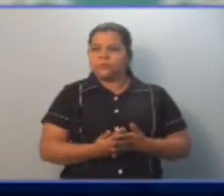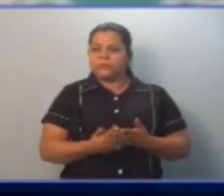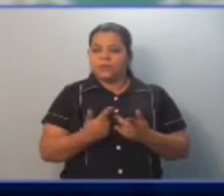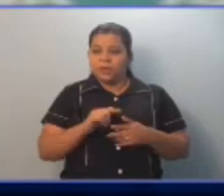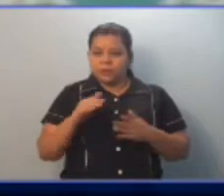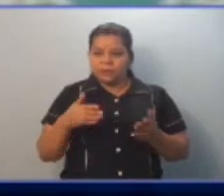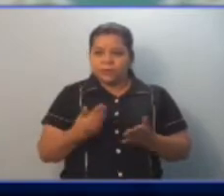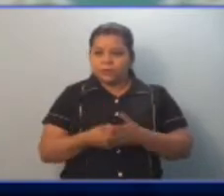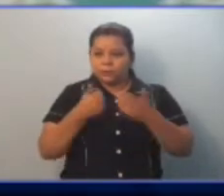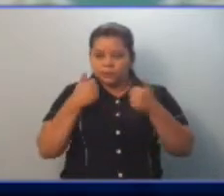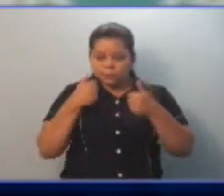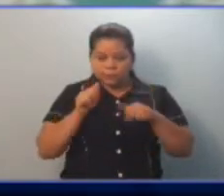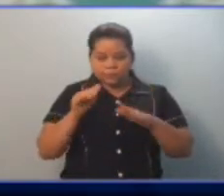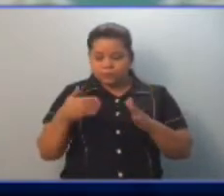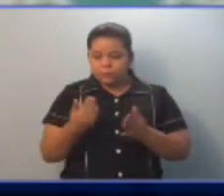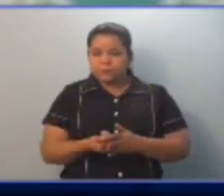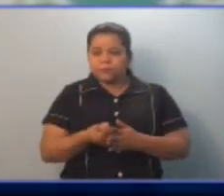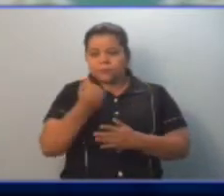más liberales.